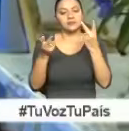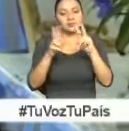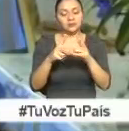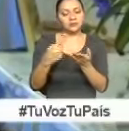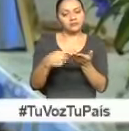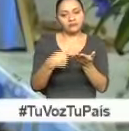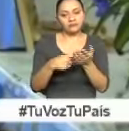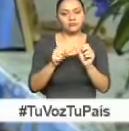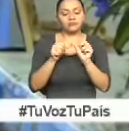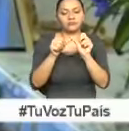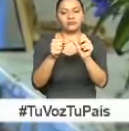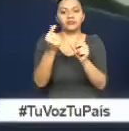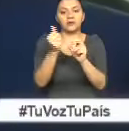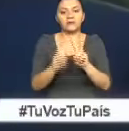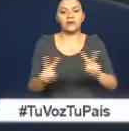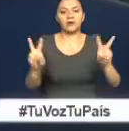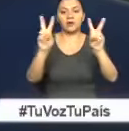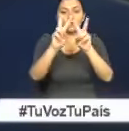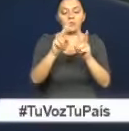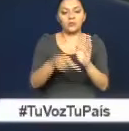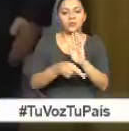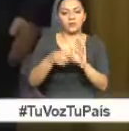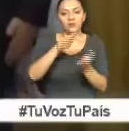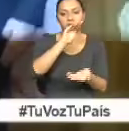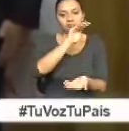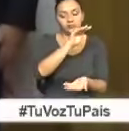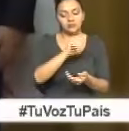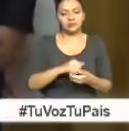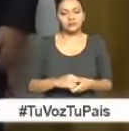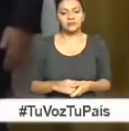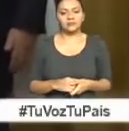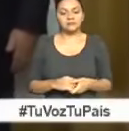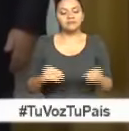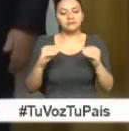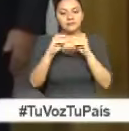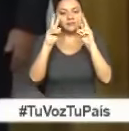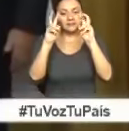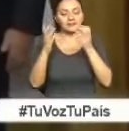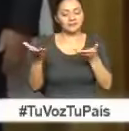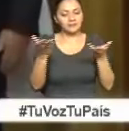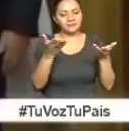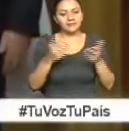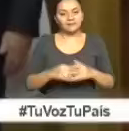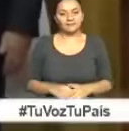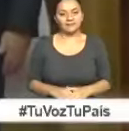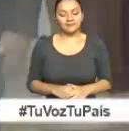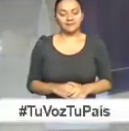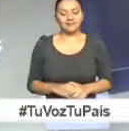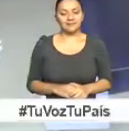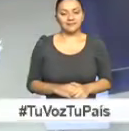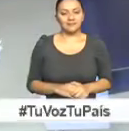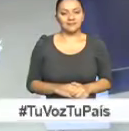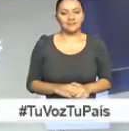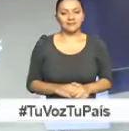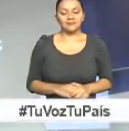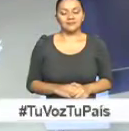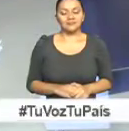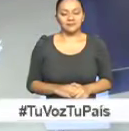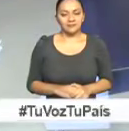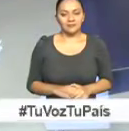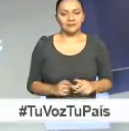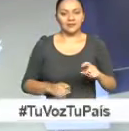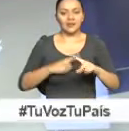la estabilización del precio del petróleo, entre otros temas. Cristina Pavón, Noticiero Ciudadano. El